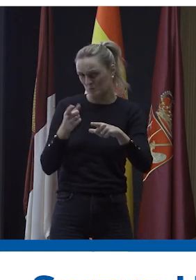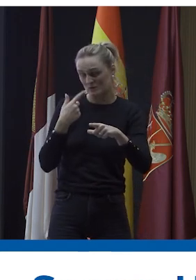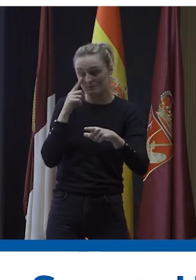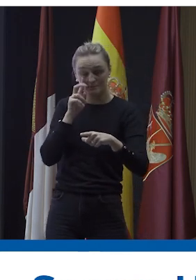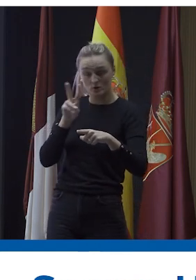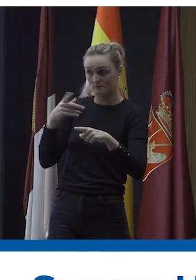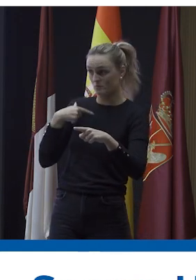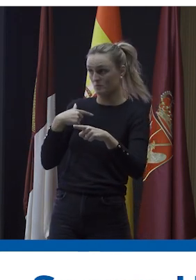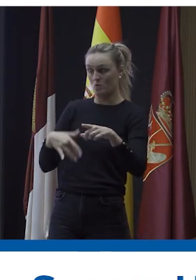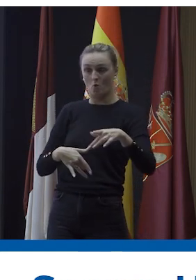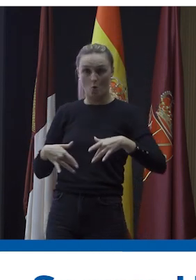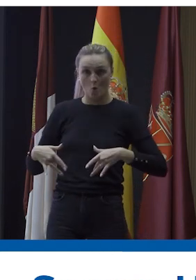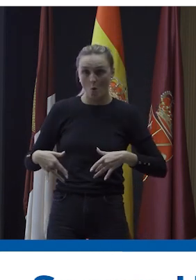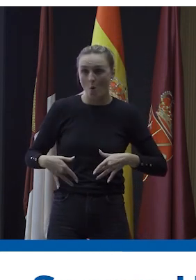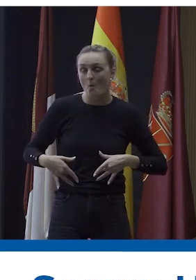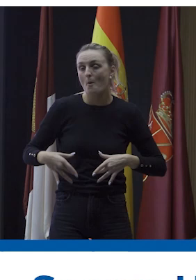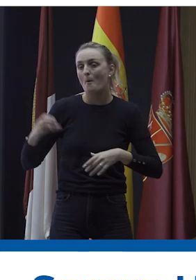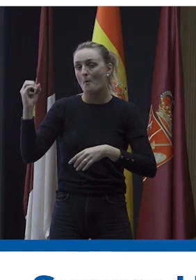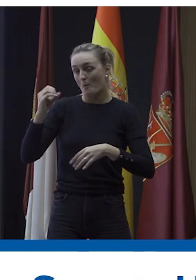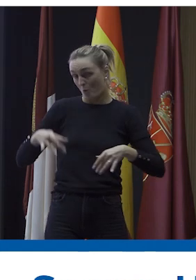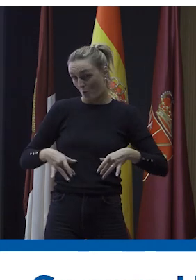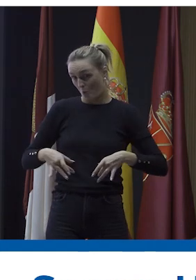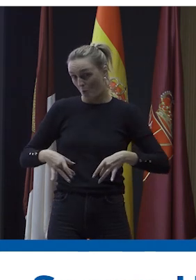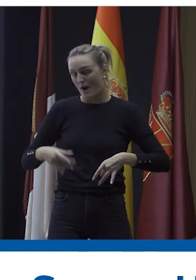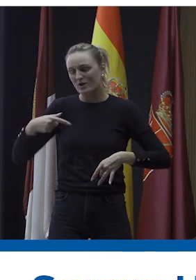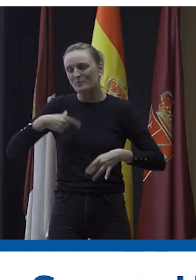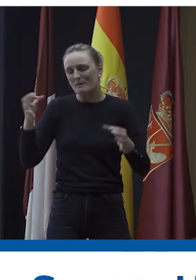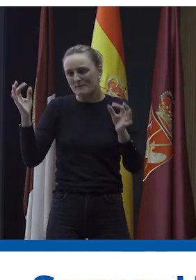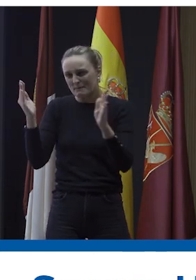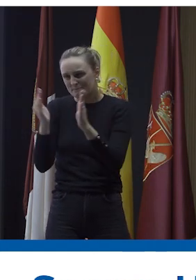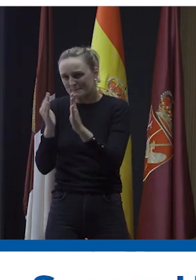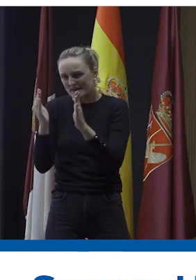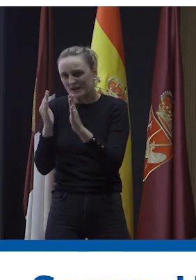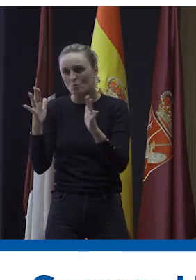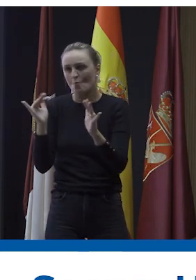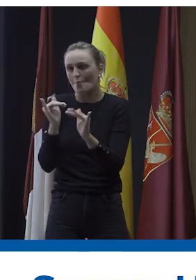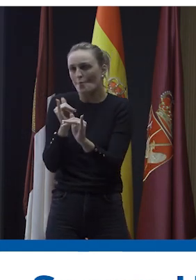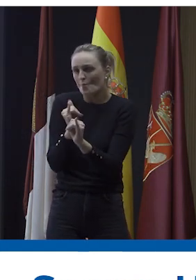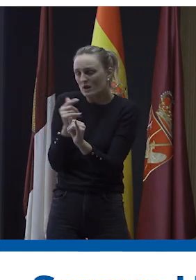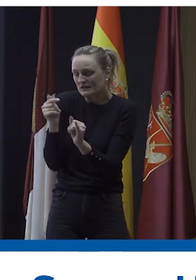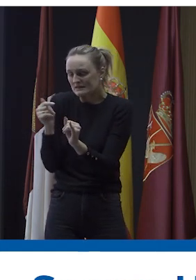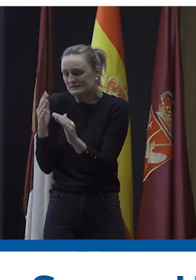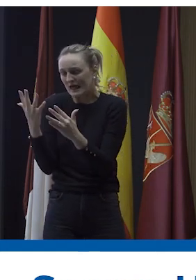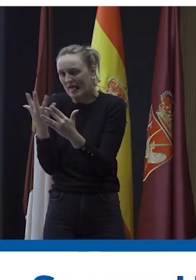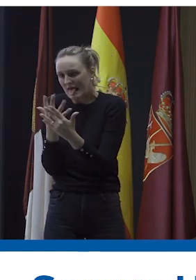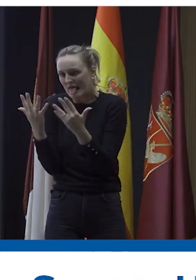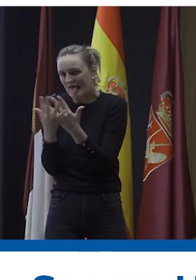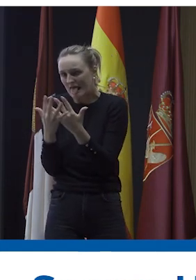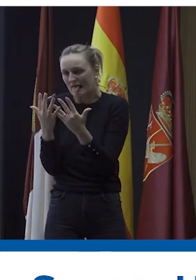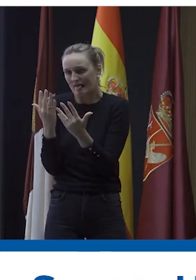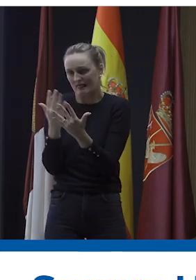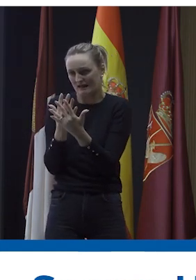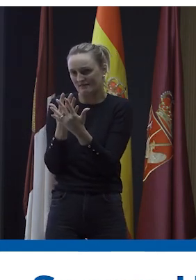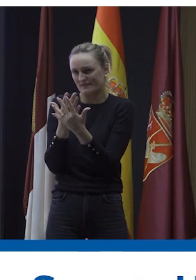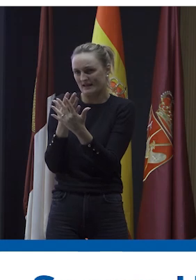como los ovarios ya se vuelven pequeñitos, ¿vale? Y se adelgaza mucho ese tejido, la turgencia